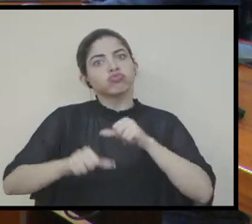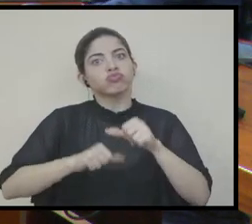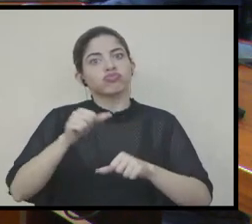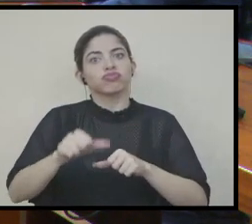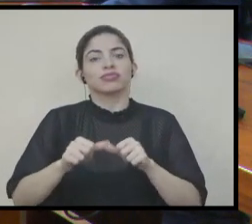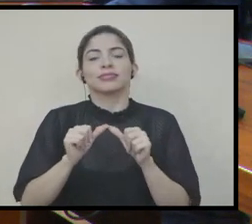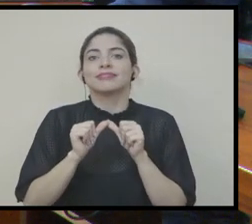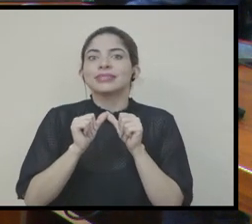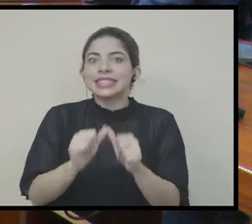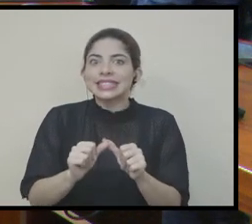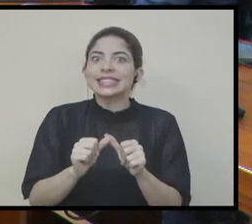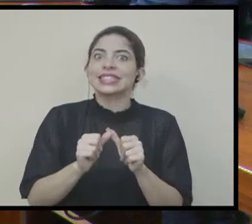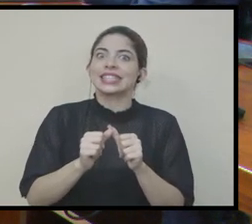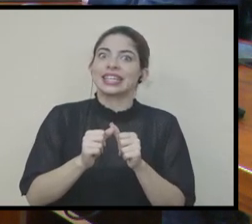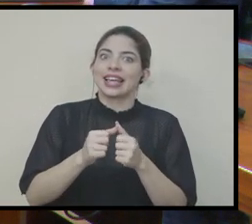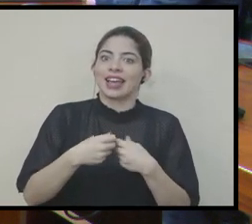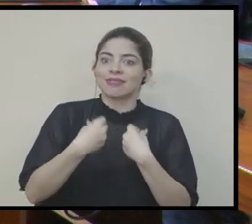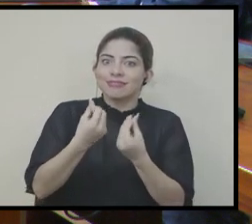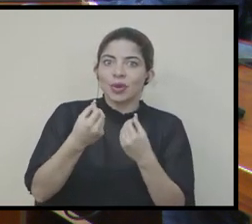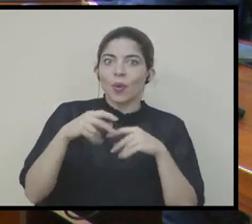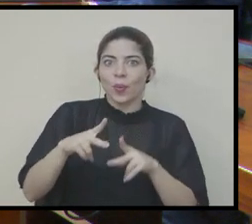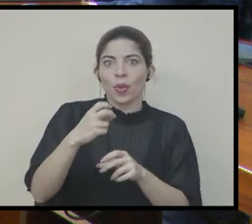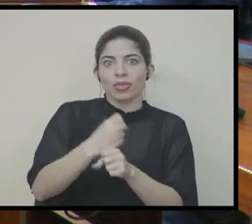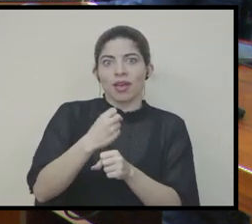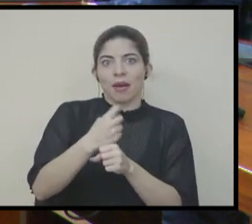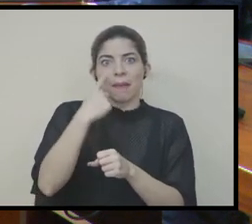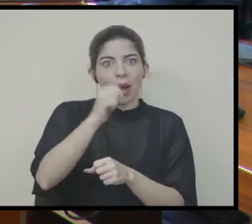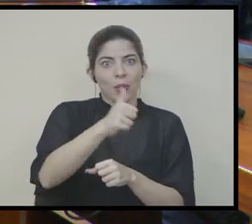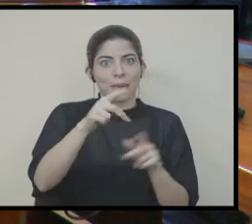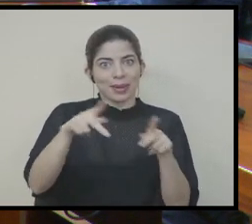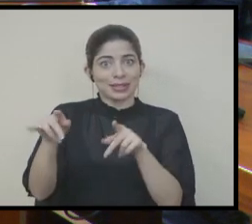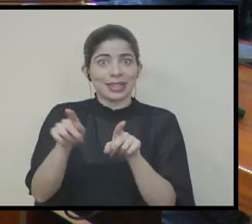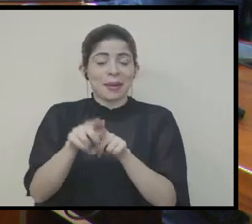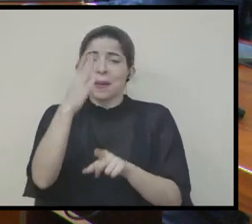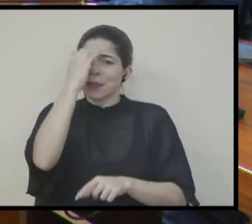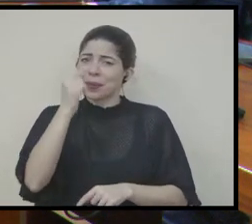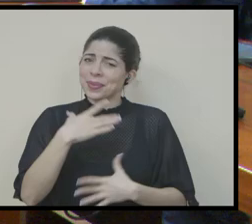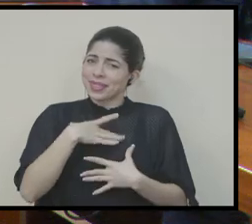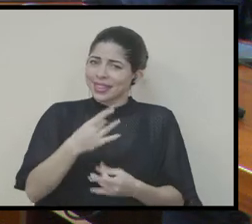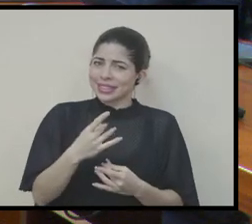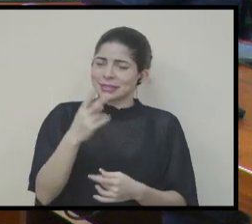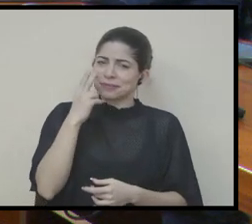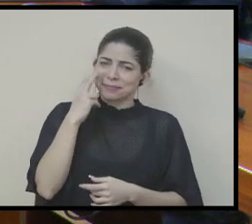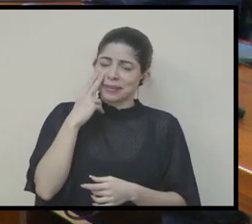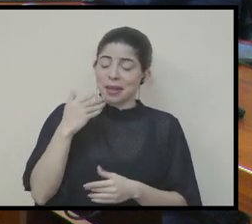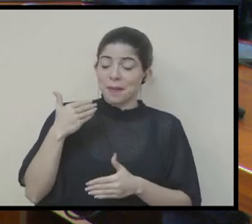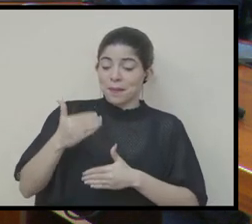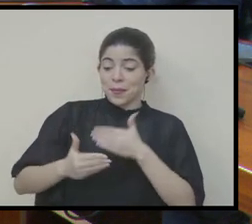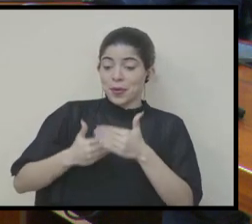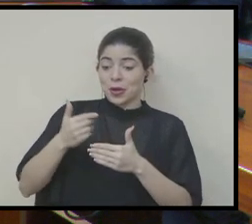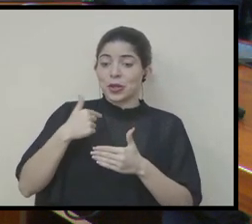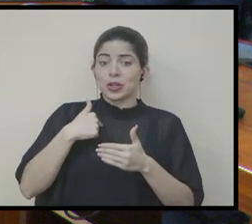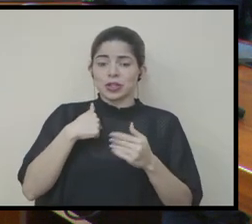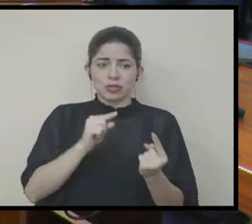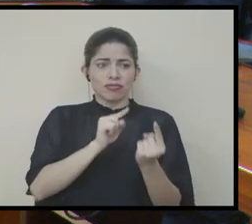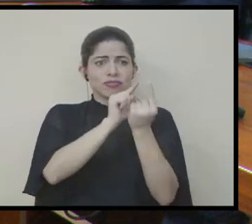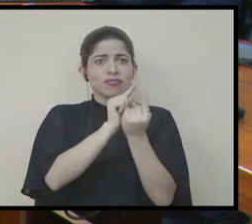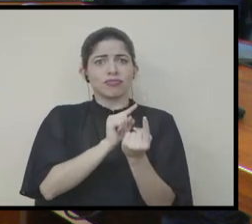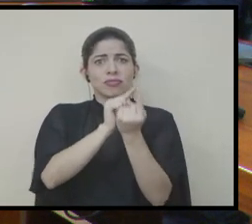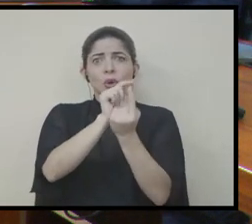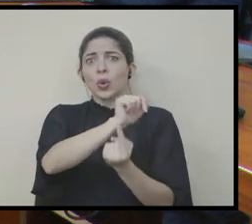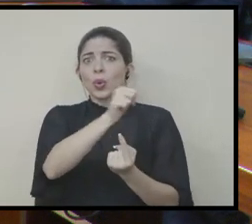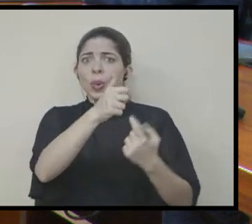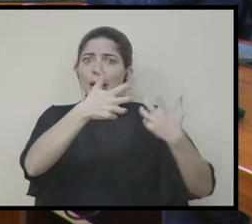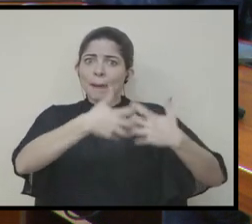le siga compartiendo esta oportunidad de trabajo a otros. Es muy interesante porque en el proceso me he encontrado, ¿verdad?, con otras